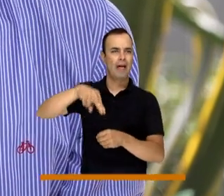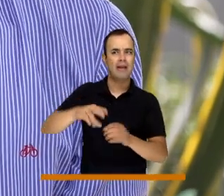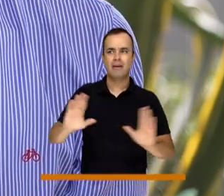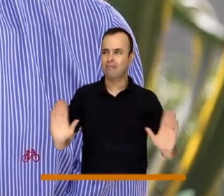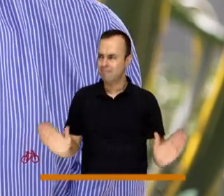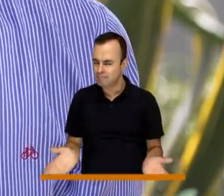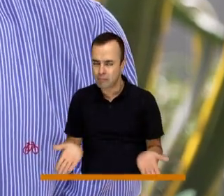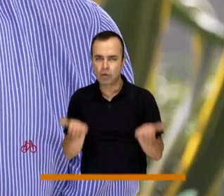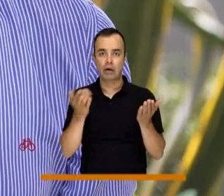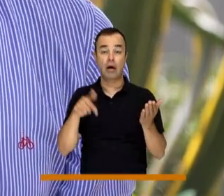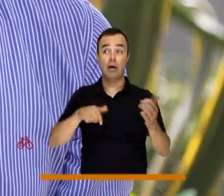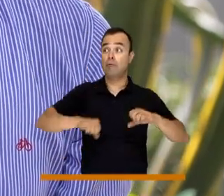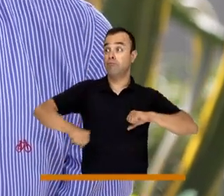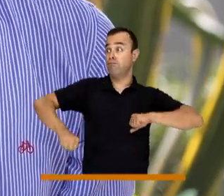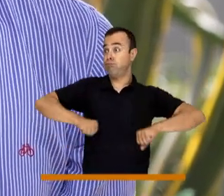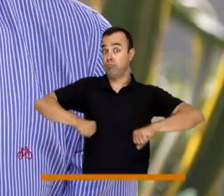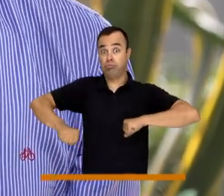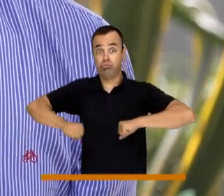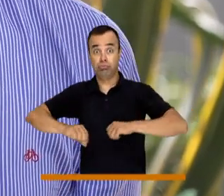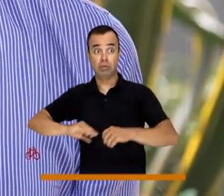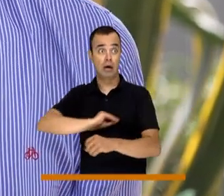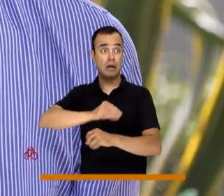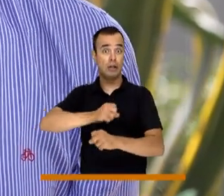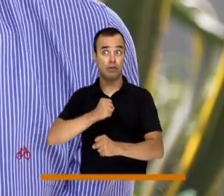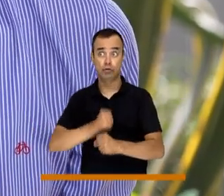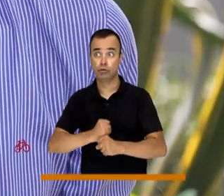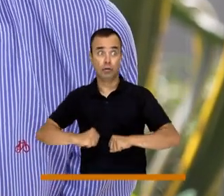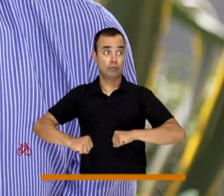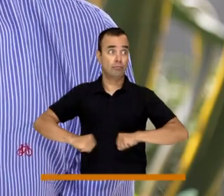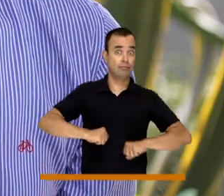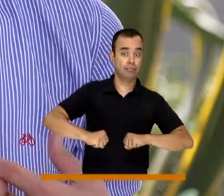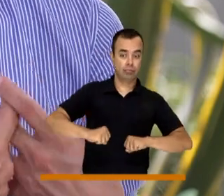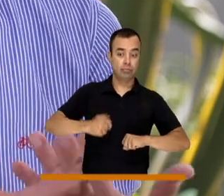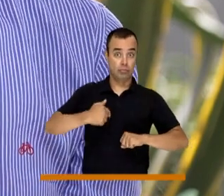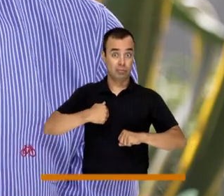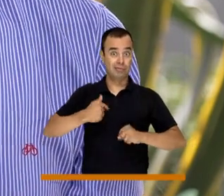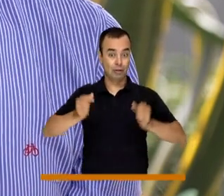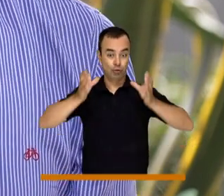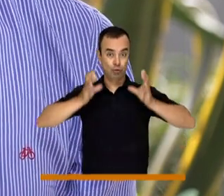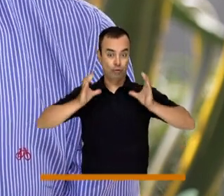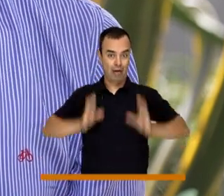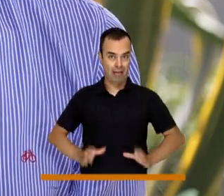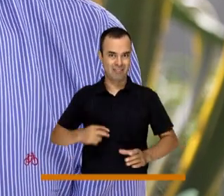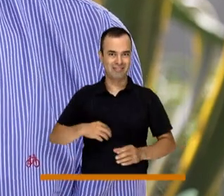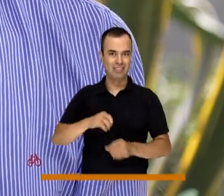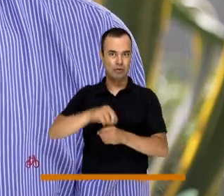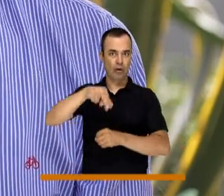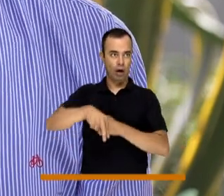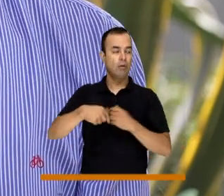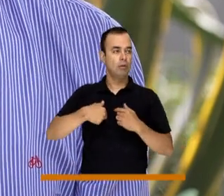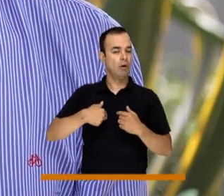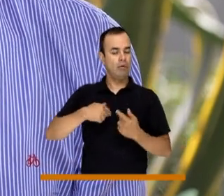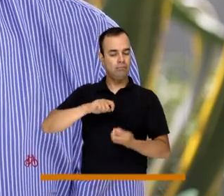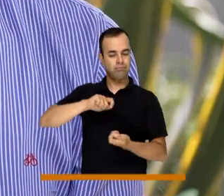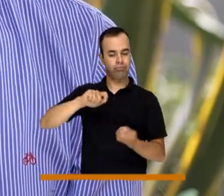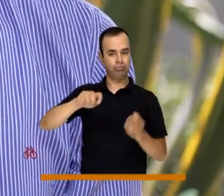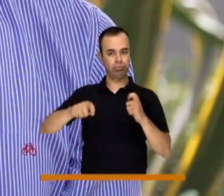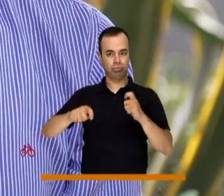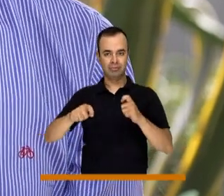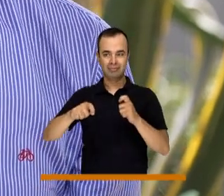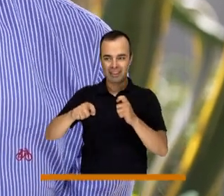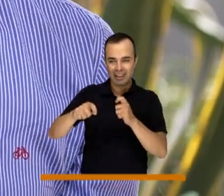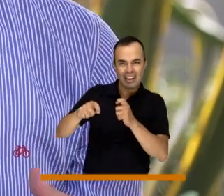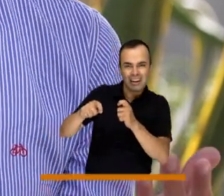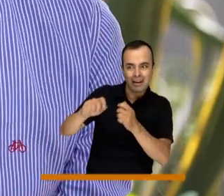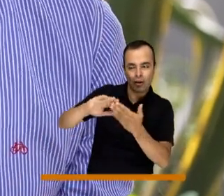de ciudadanía, a través de cualquiera de nuestras acciones públicas, porque los ciudadanos finalmente somos sujetos políticos,